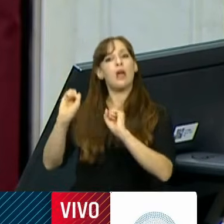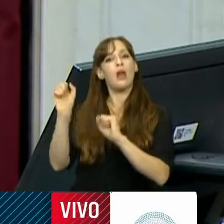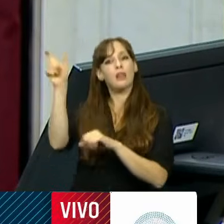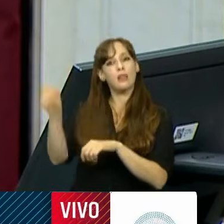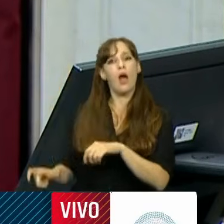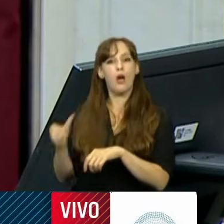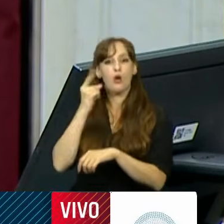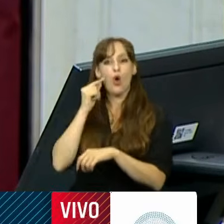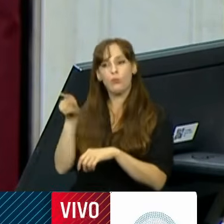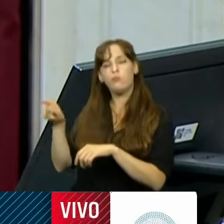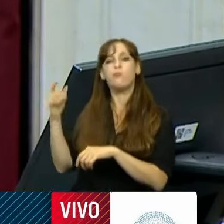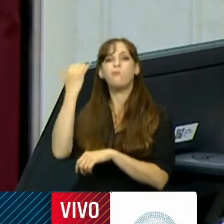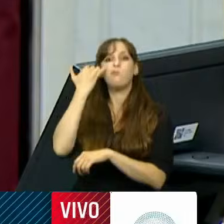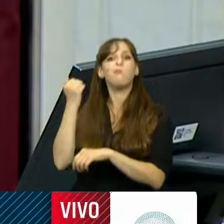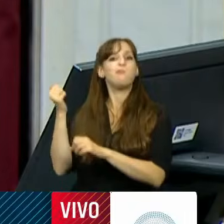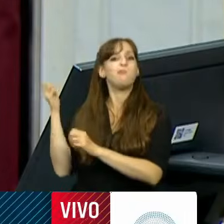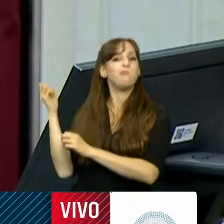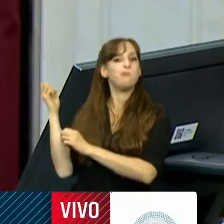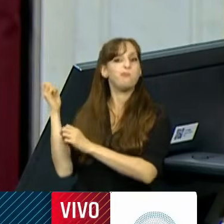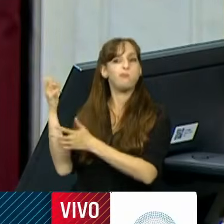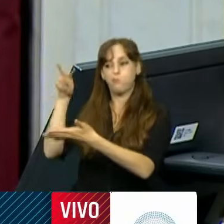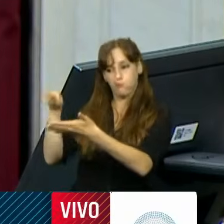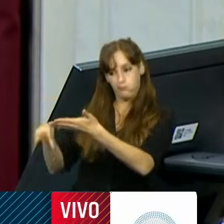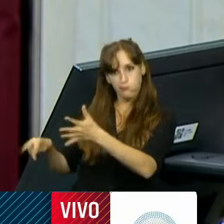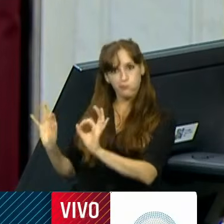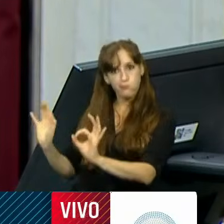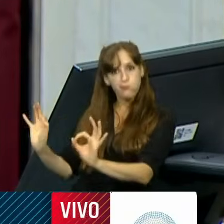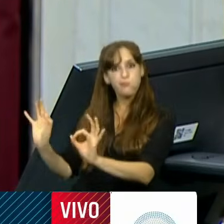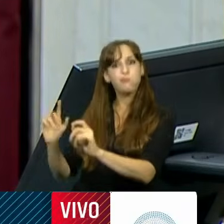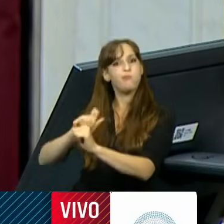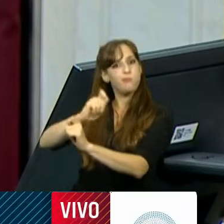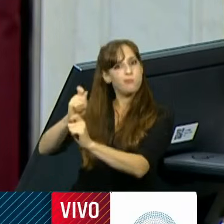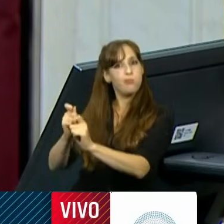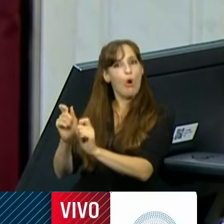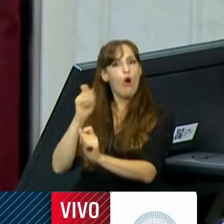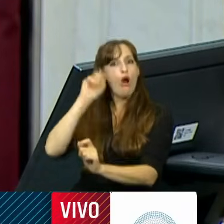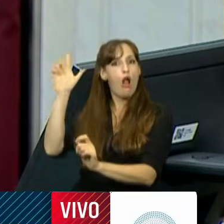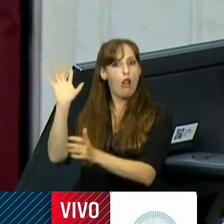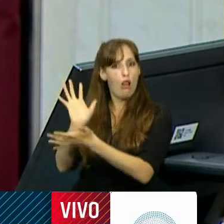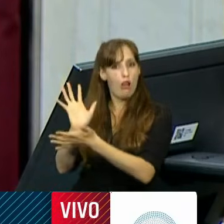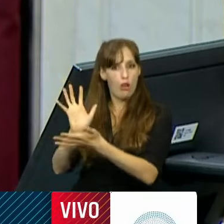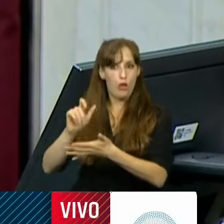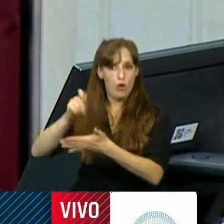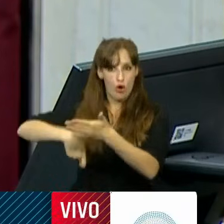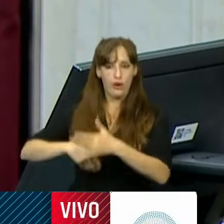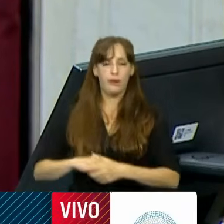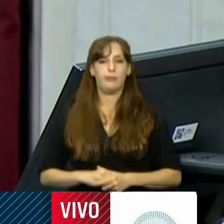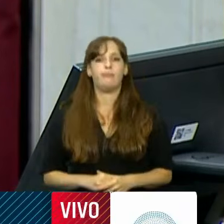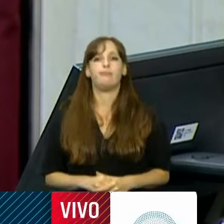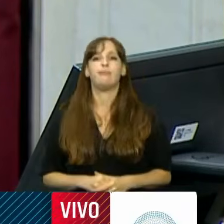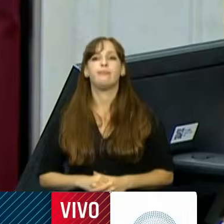Secretaría Parlamentaria. Están todos los diputados logueados. Tiempo.